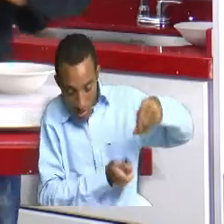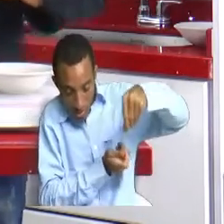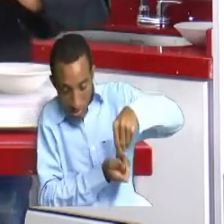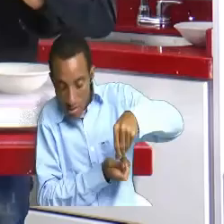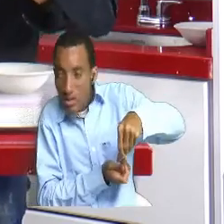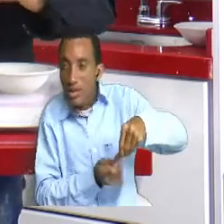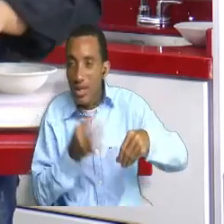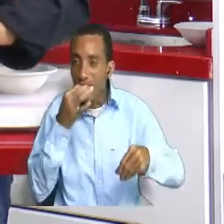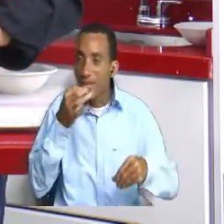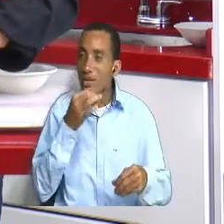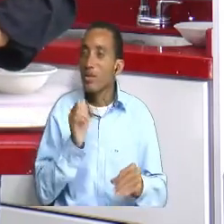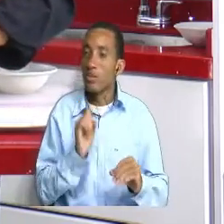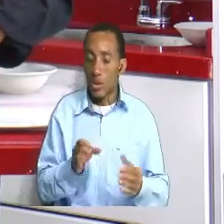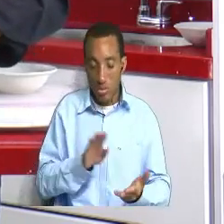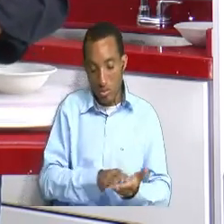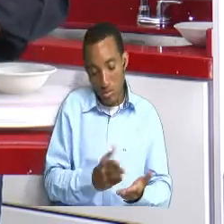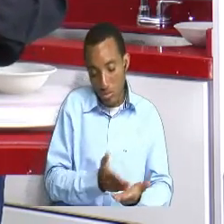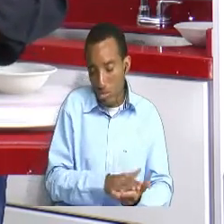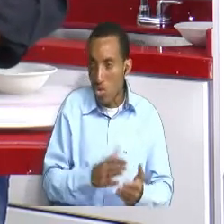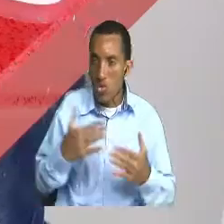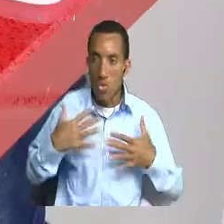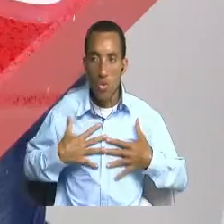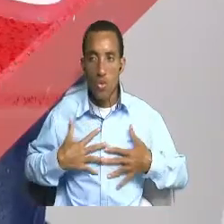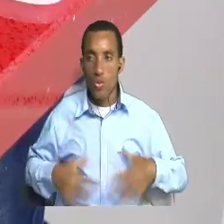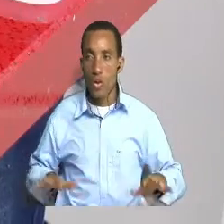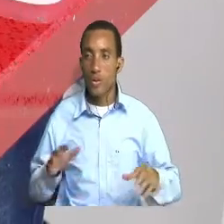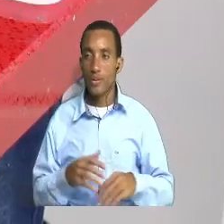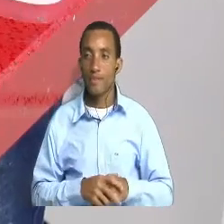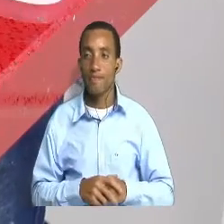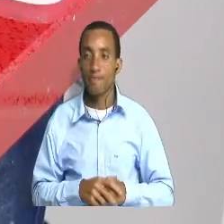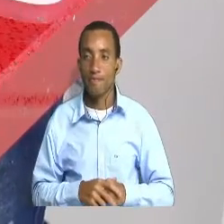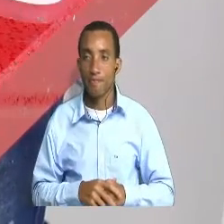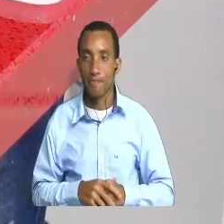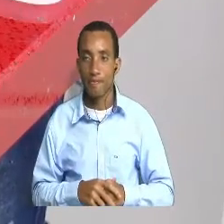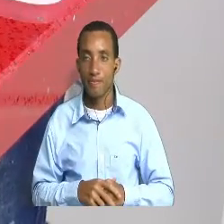podemos apagar cualquiera de nuestros productos